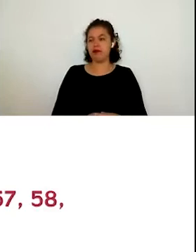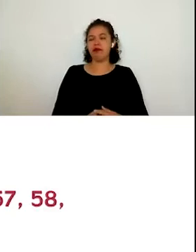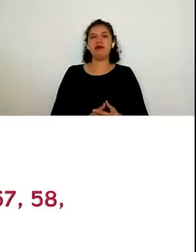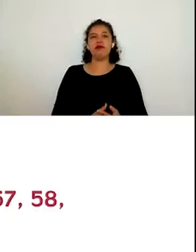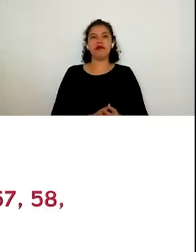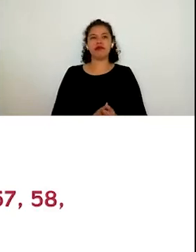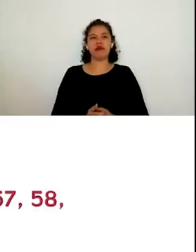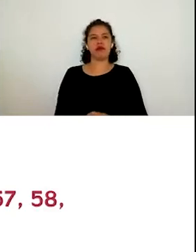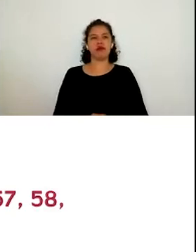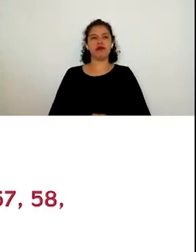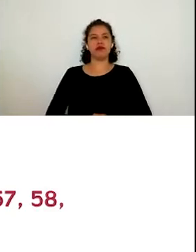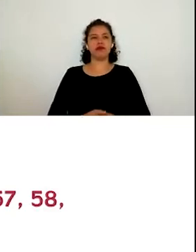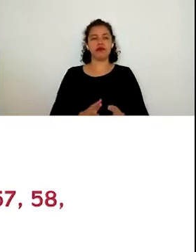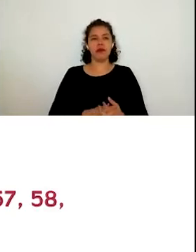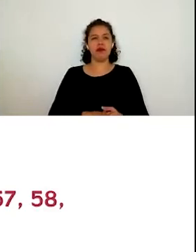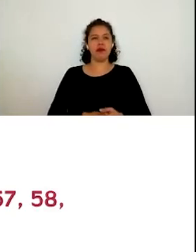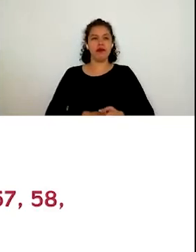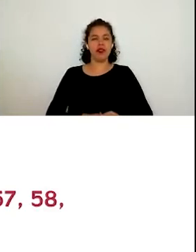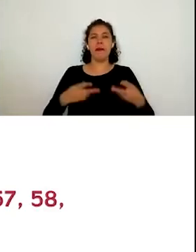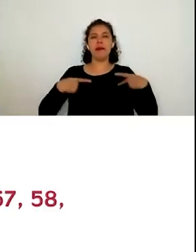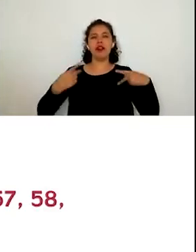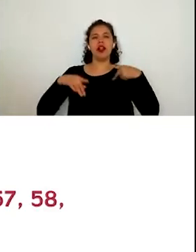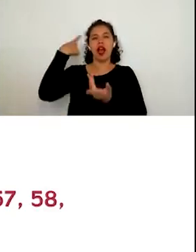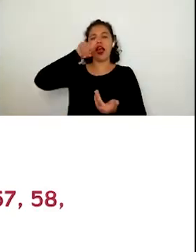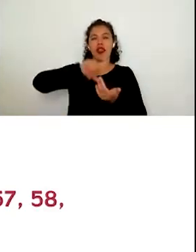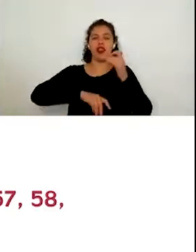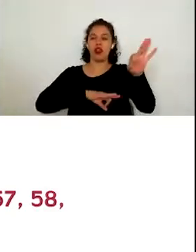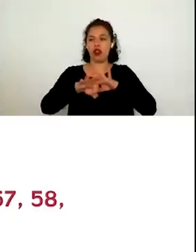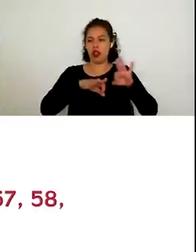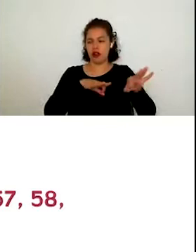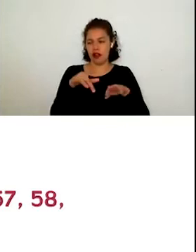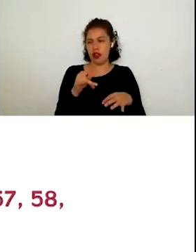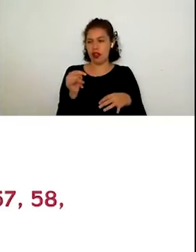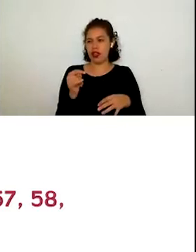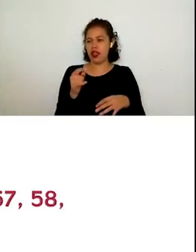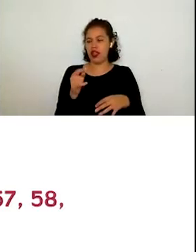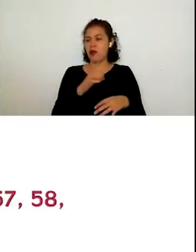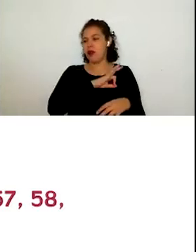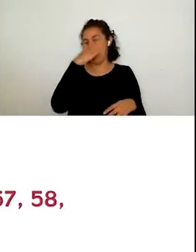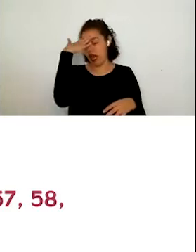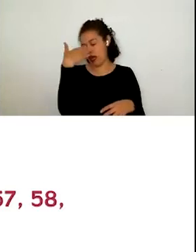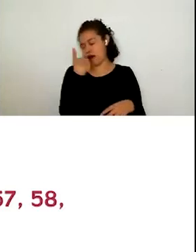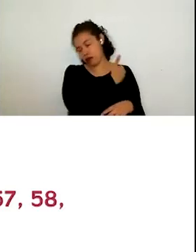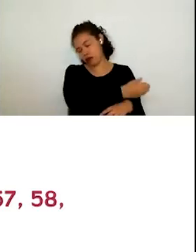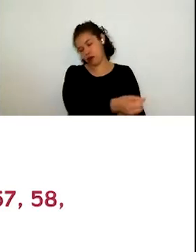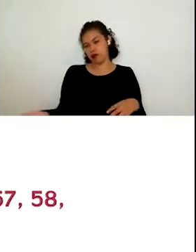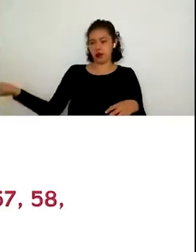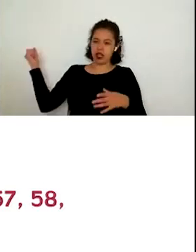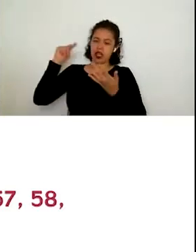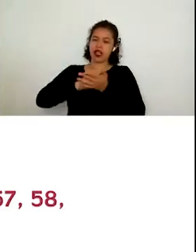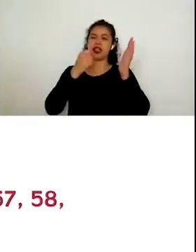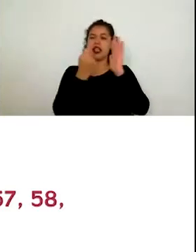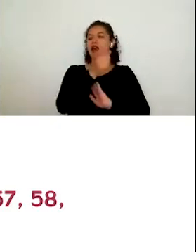que las personas que presten los servicios dentro de la institución cuenten con las capacidades técnicas y